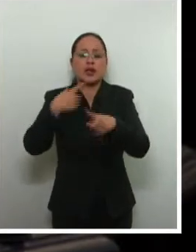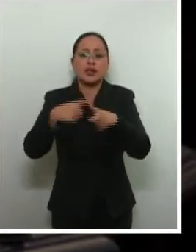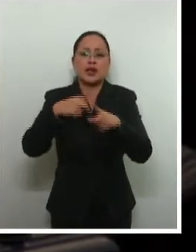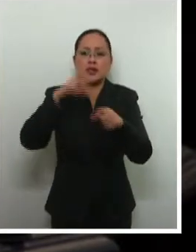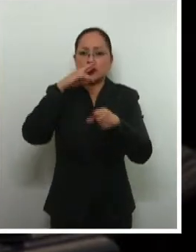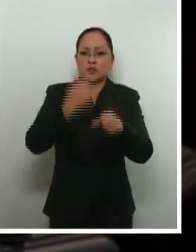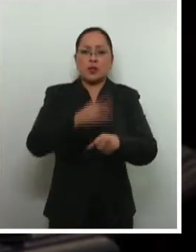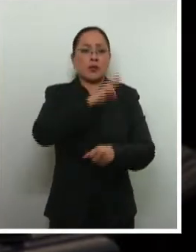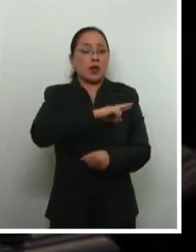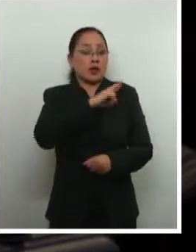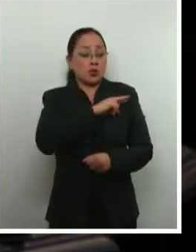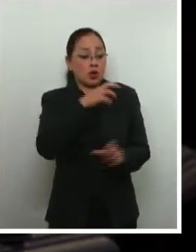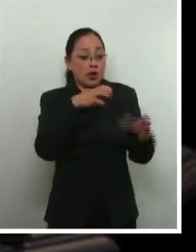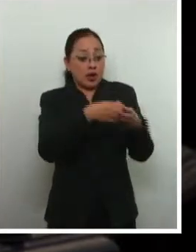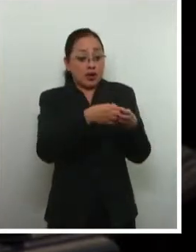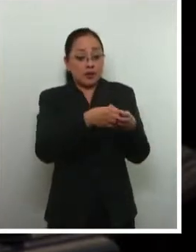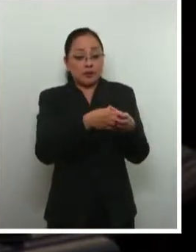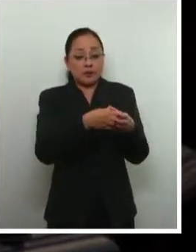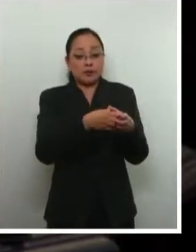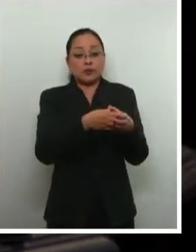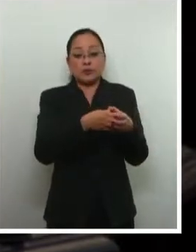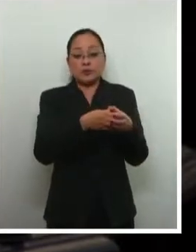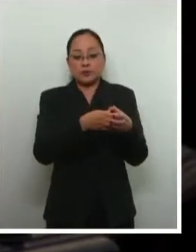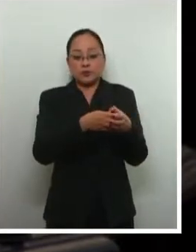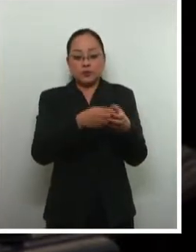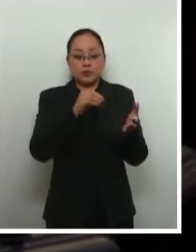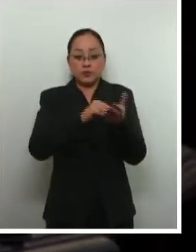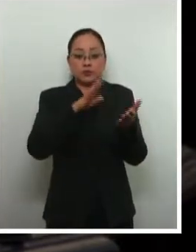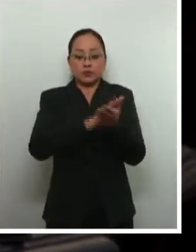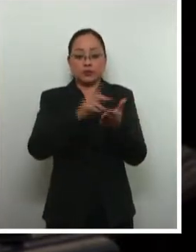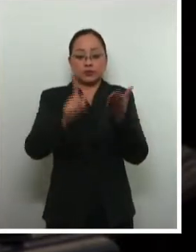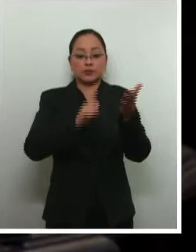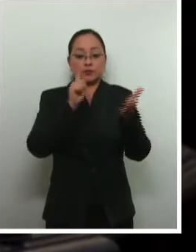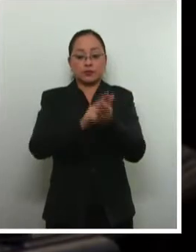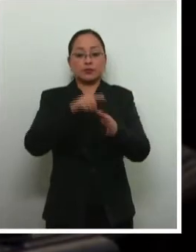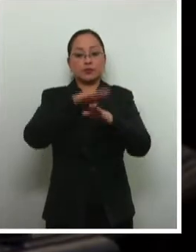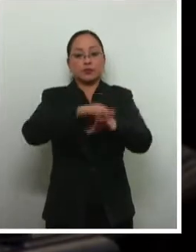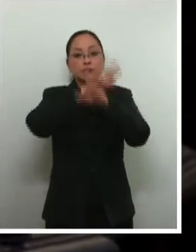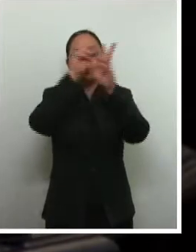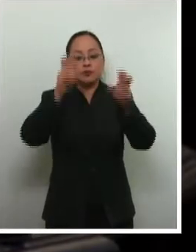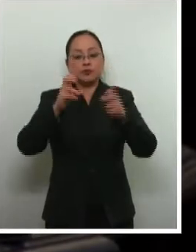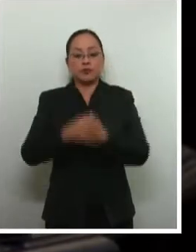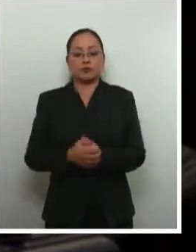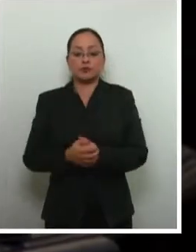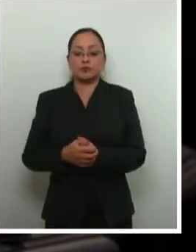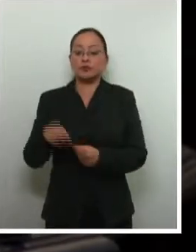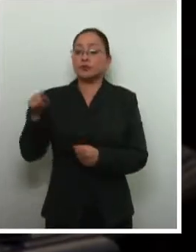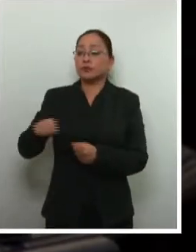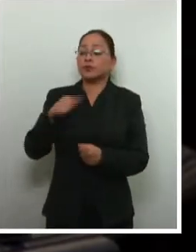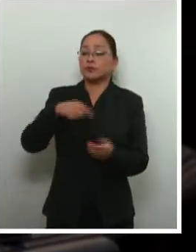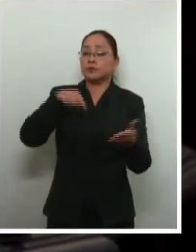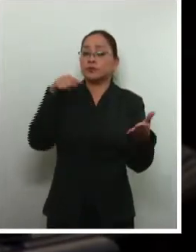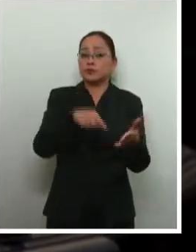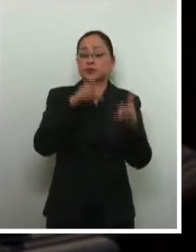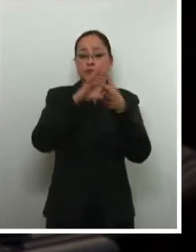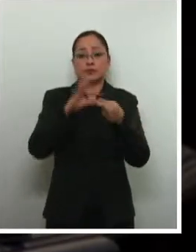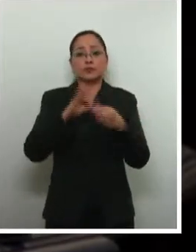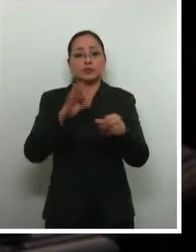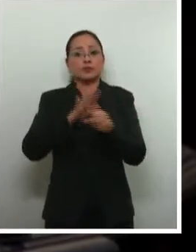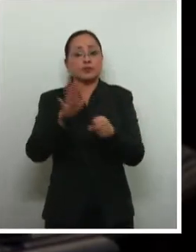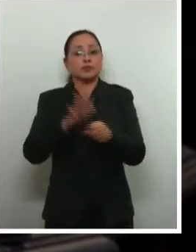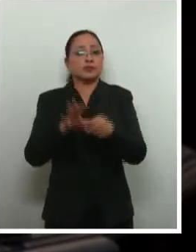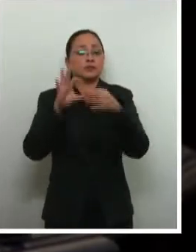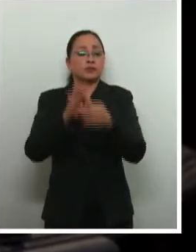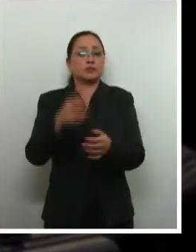de particulares, se estará a lo previsto en las leyes de la materia. Es decir, aquí vemos cómo en estos